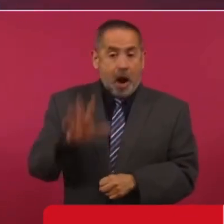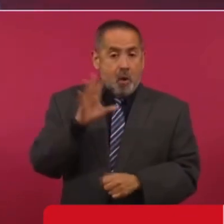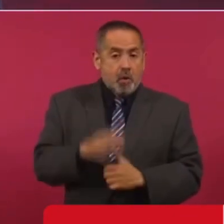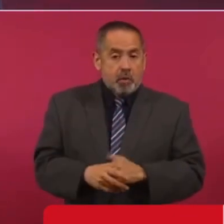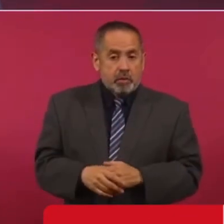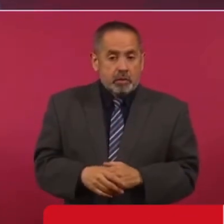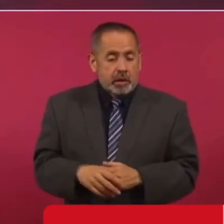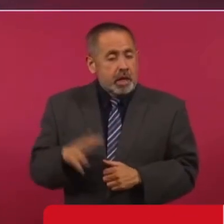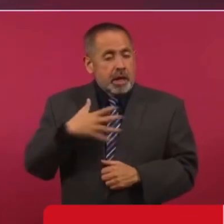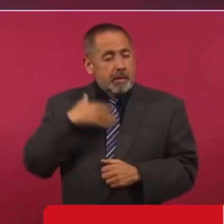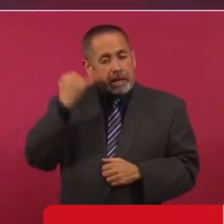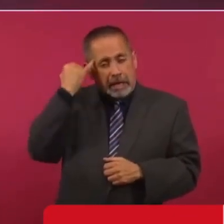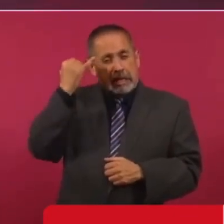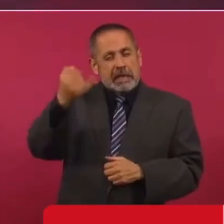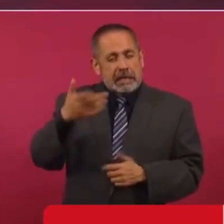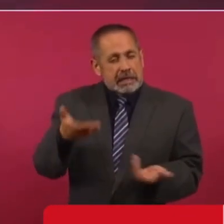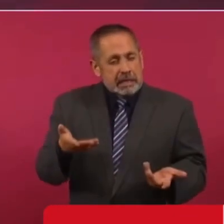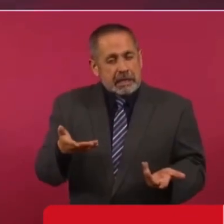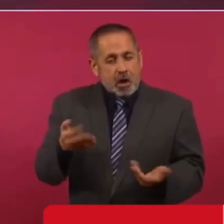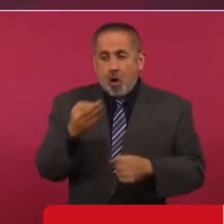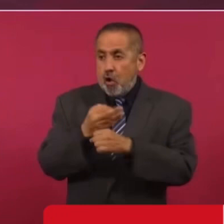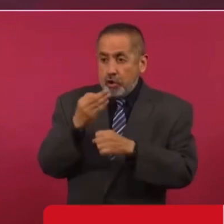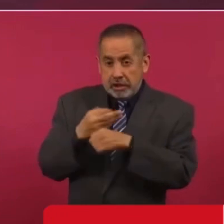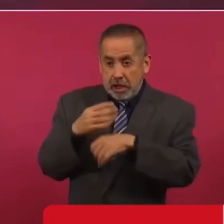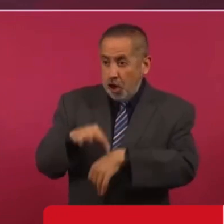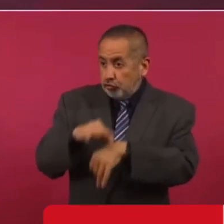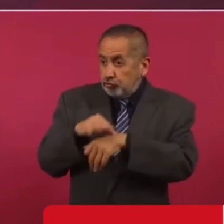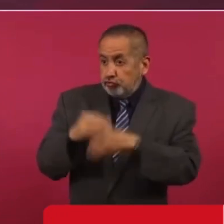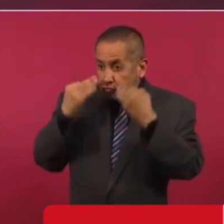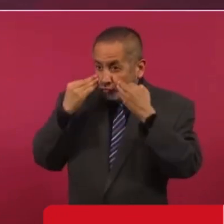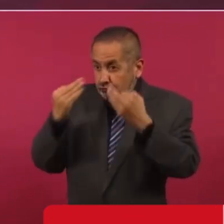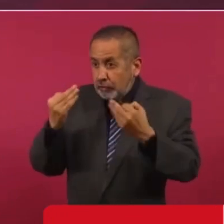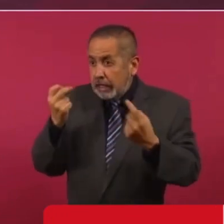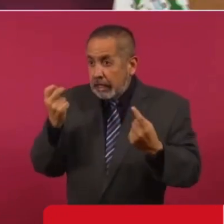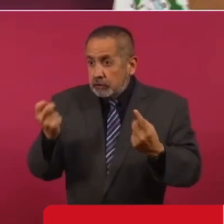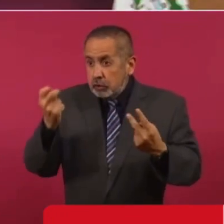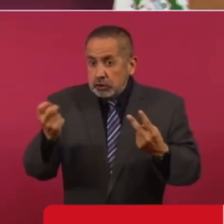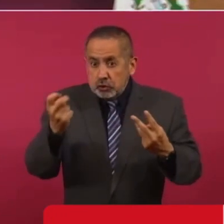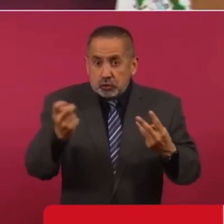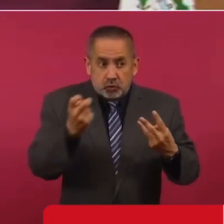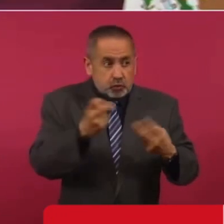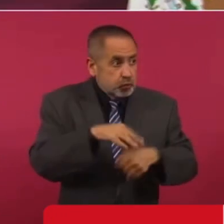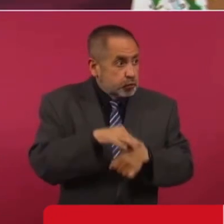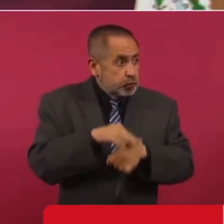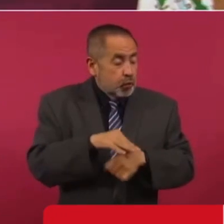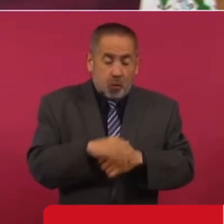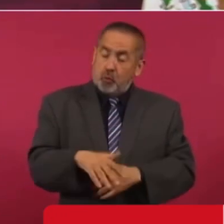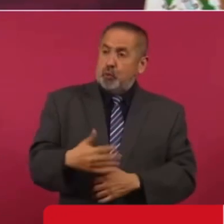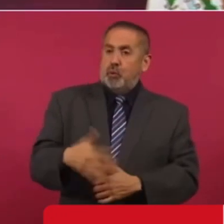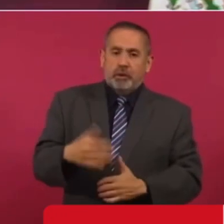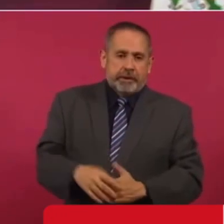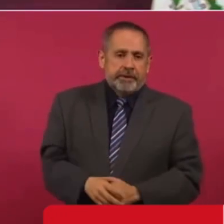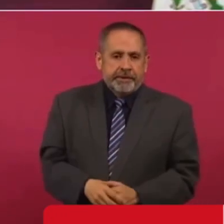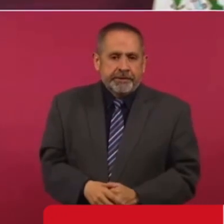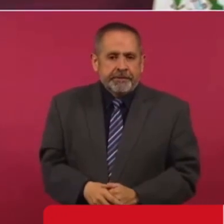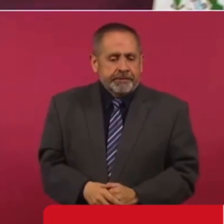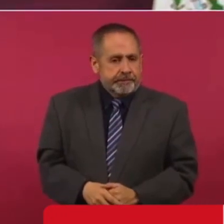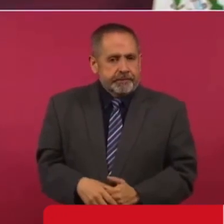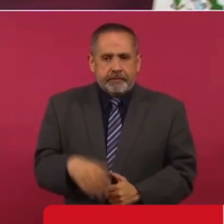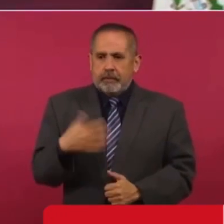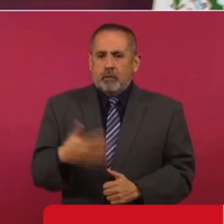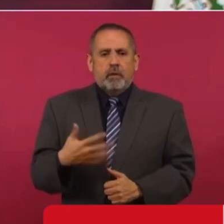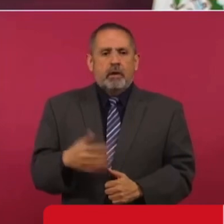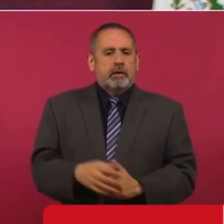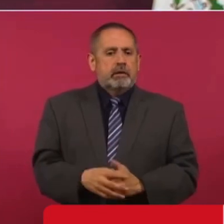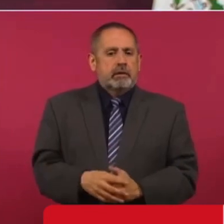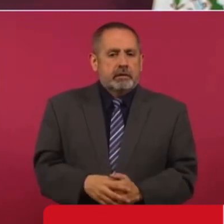¿Cuándo íbamos a pensar que se iban a vivir todas estas cosas? Es